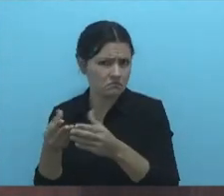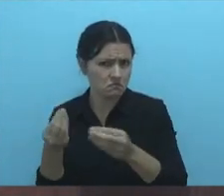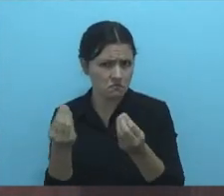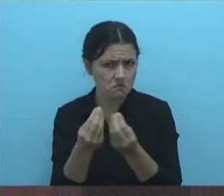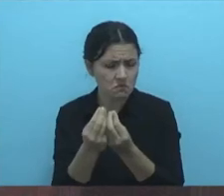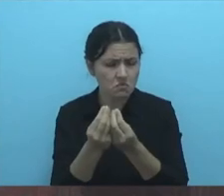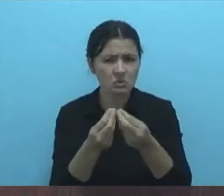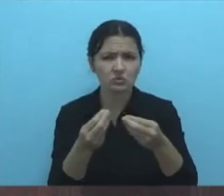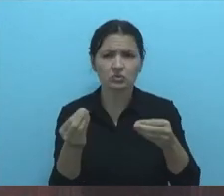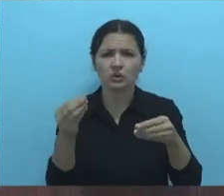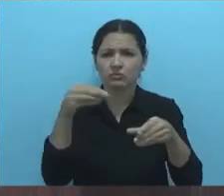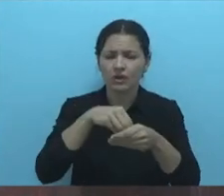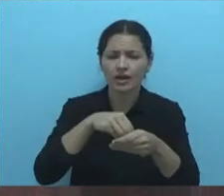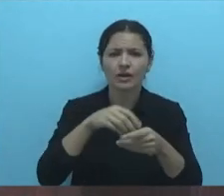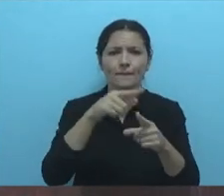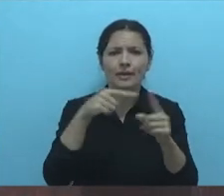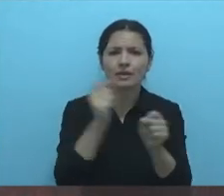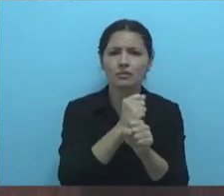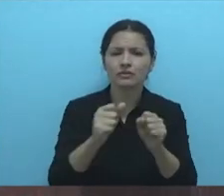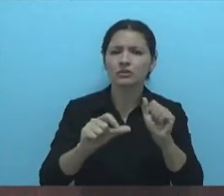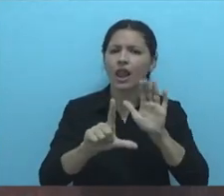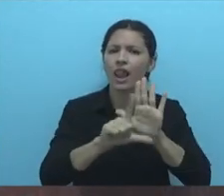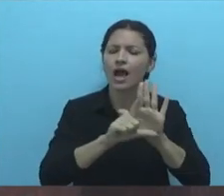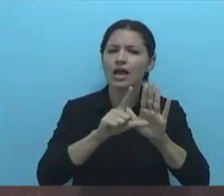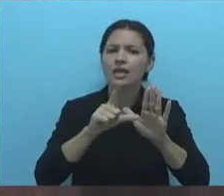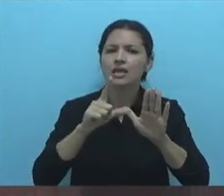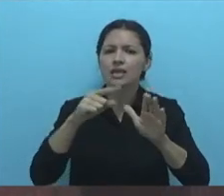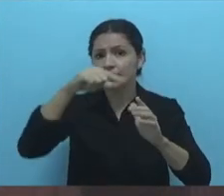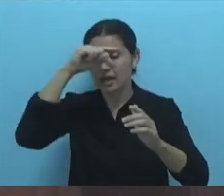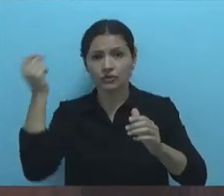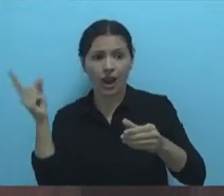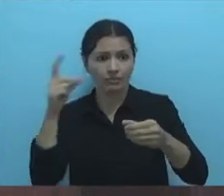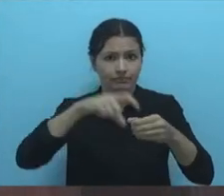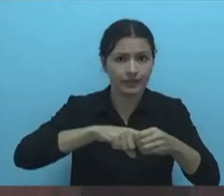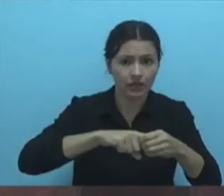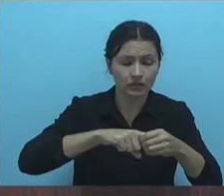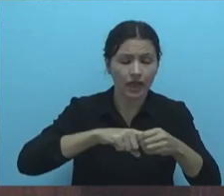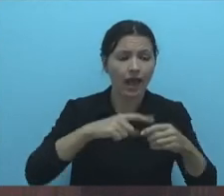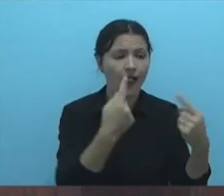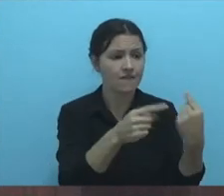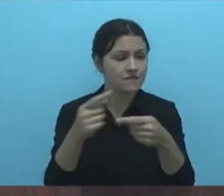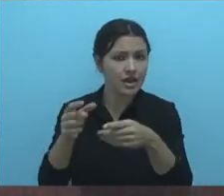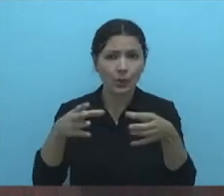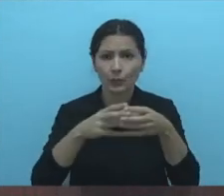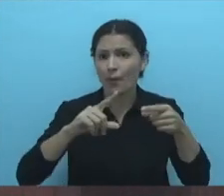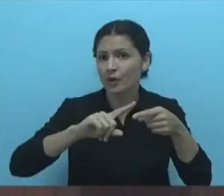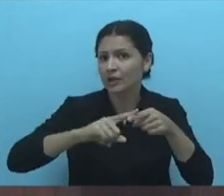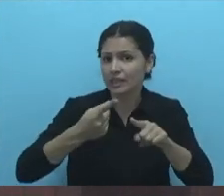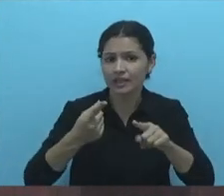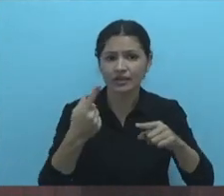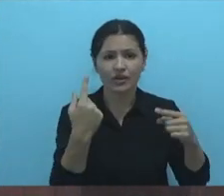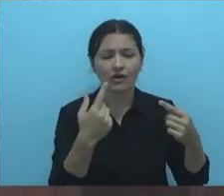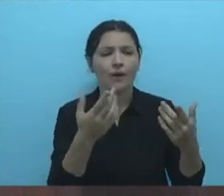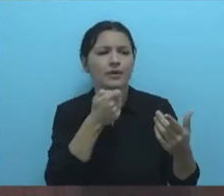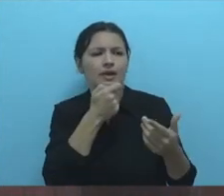hoy una media sanción a una adhesión una ley nacional que viene impulsada por distintos bloques políticos y por distintos partidos la veo acá la